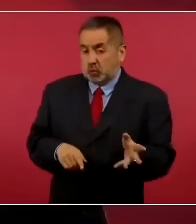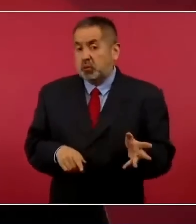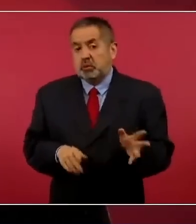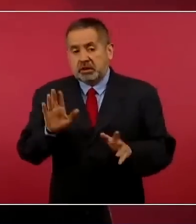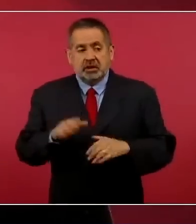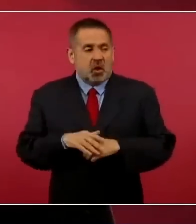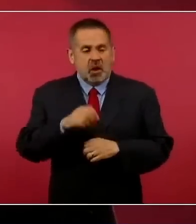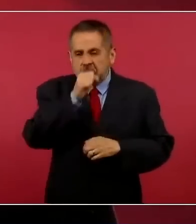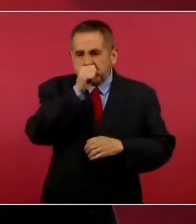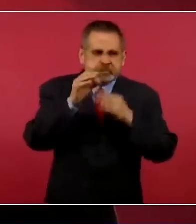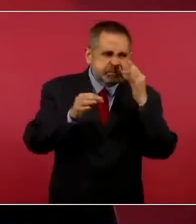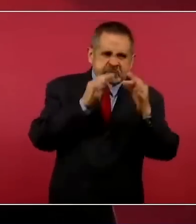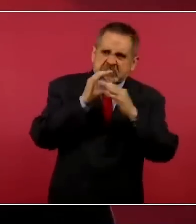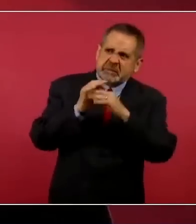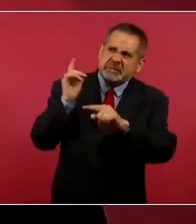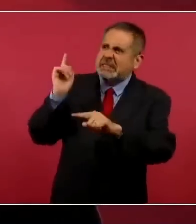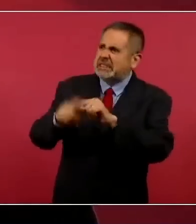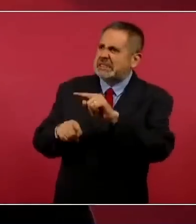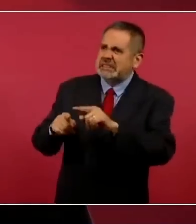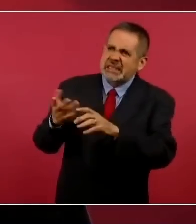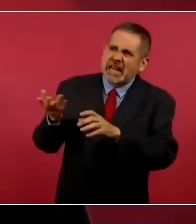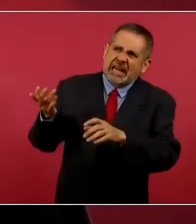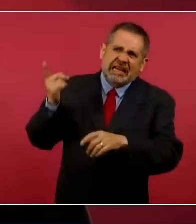o promover un derrocamiento.